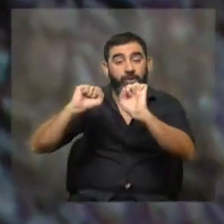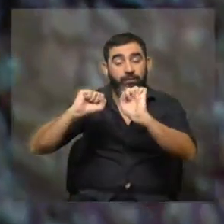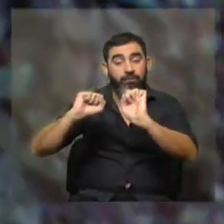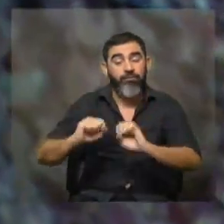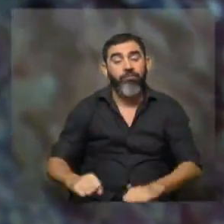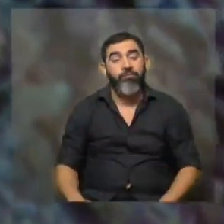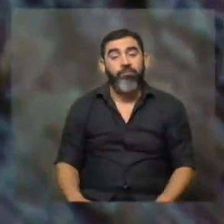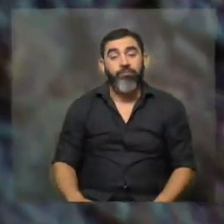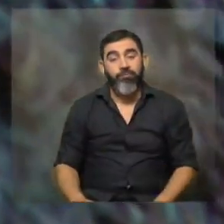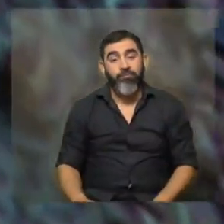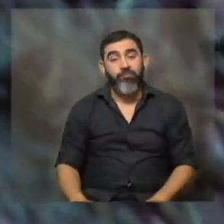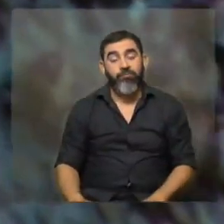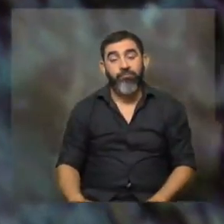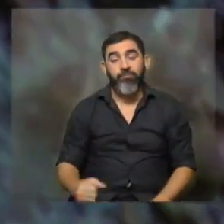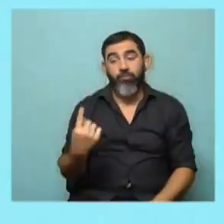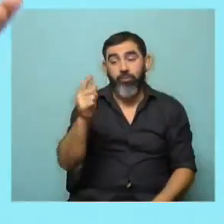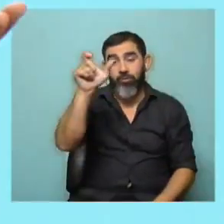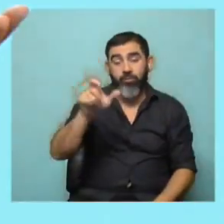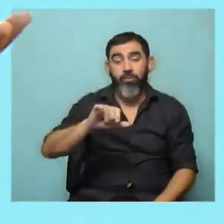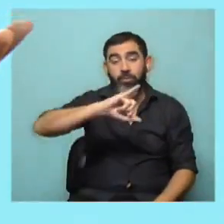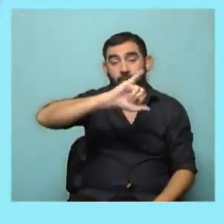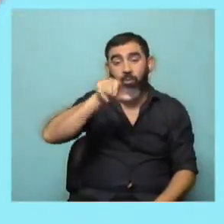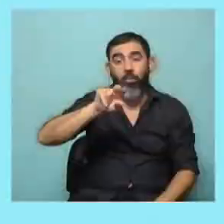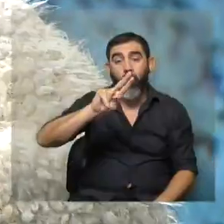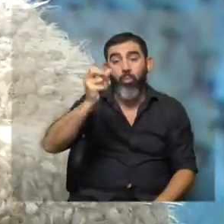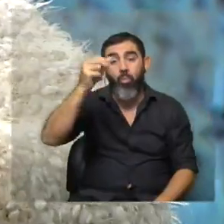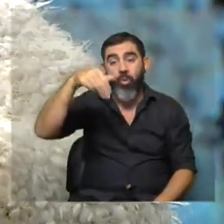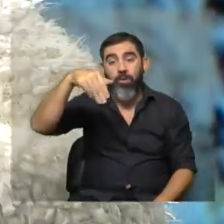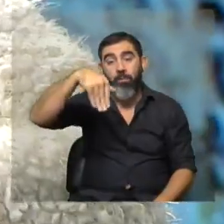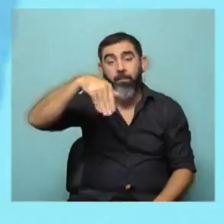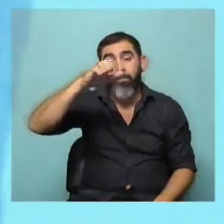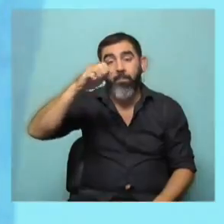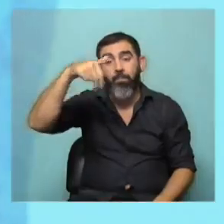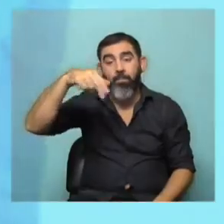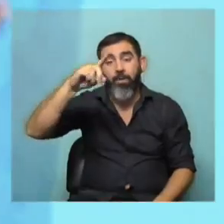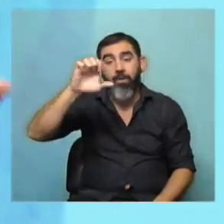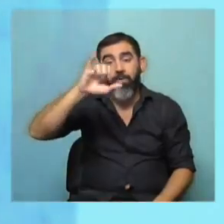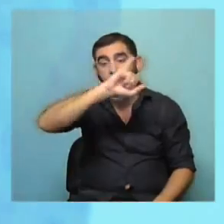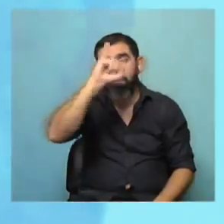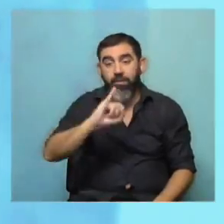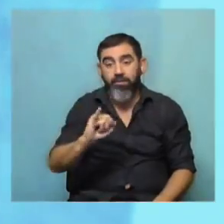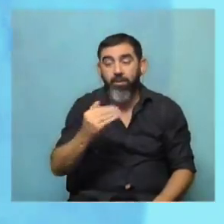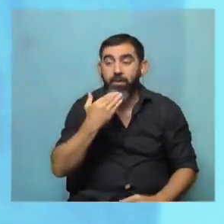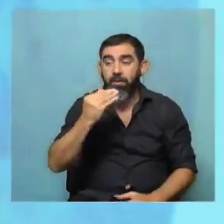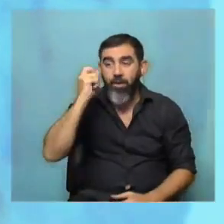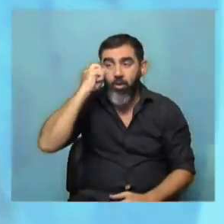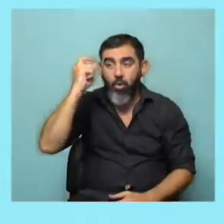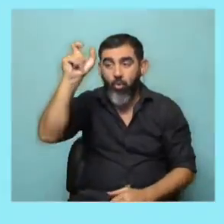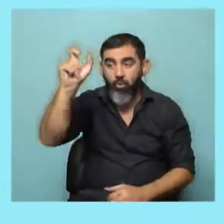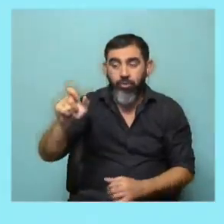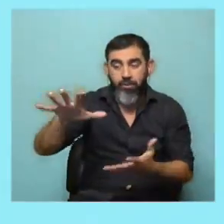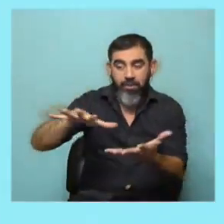definitiva hay una persona, Juan Manuel Méndez, que es quien, bueno, con sus conocimientos de persona del